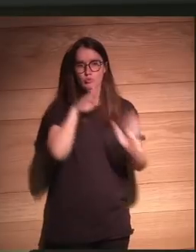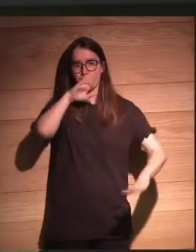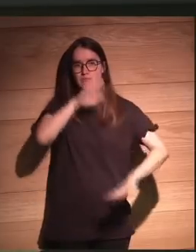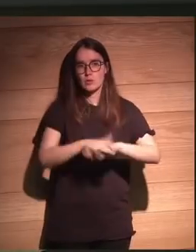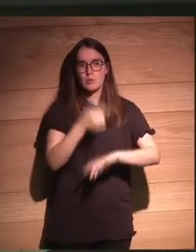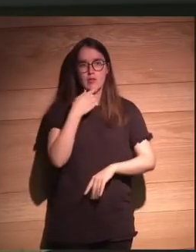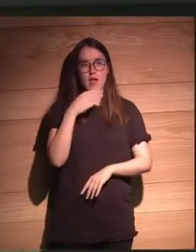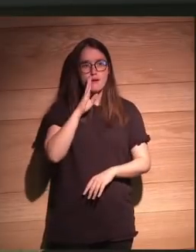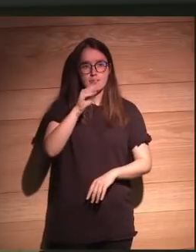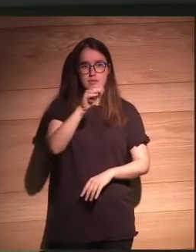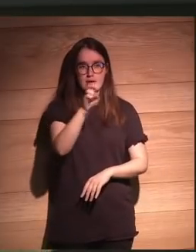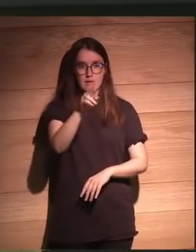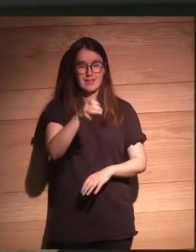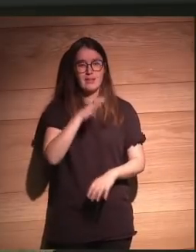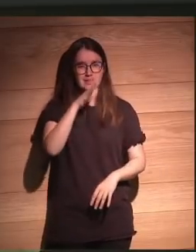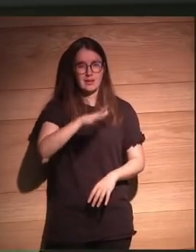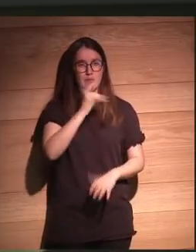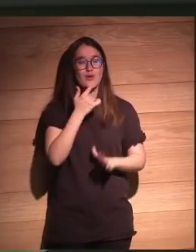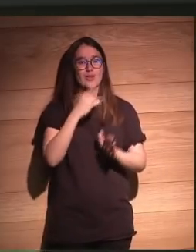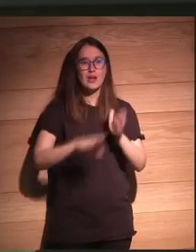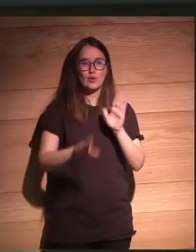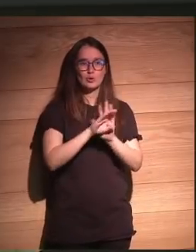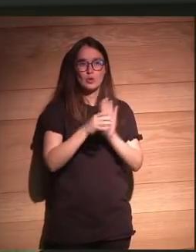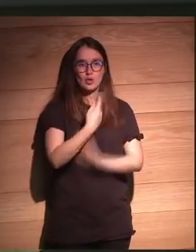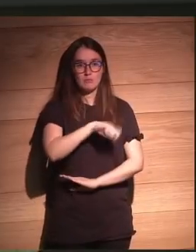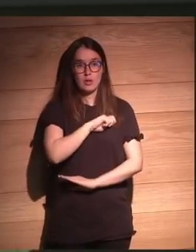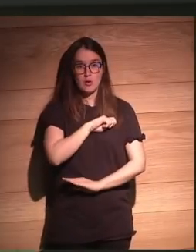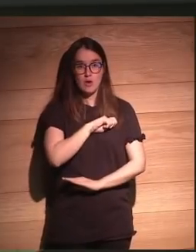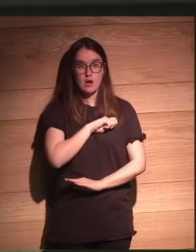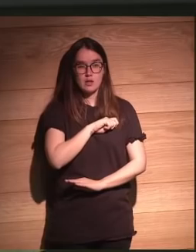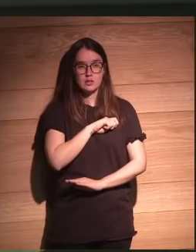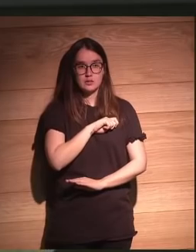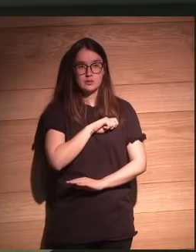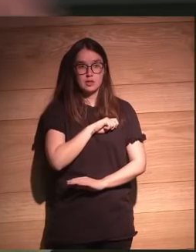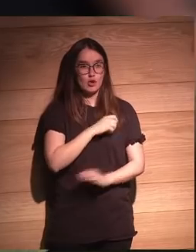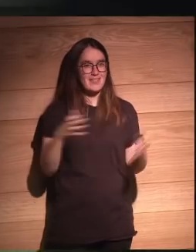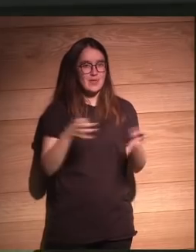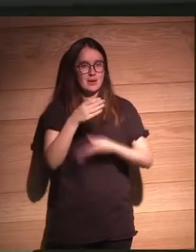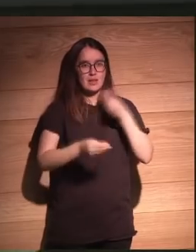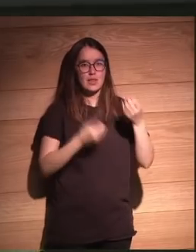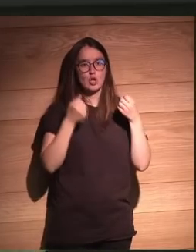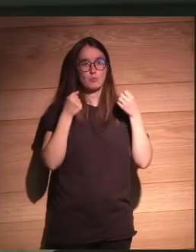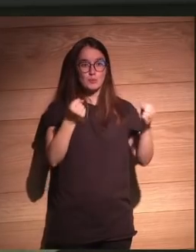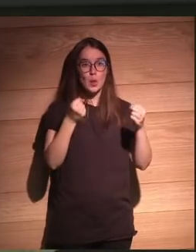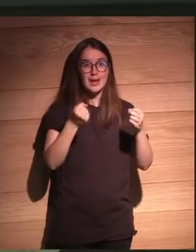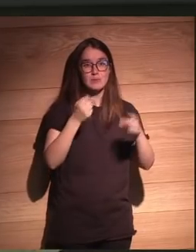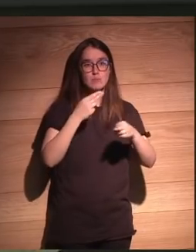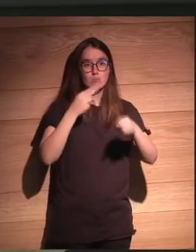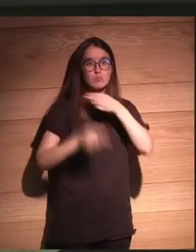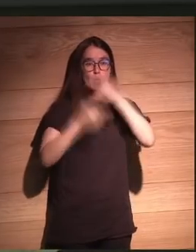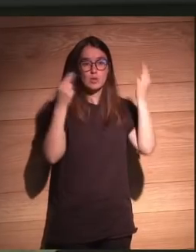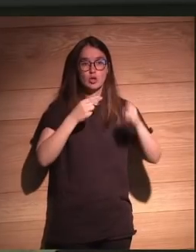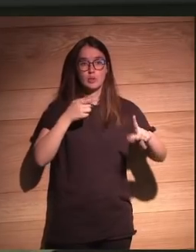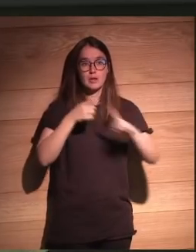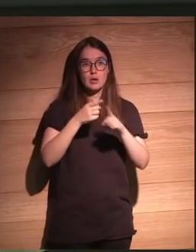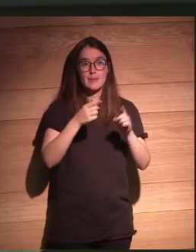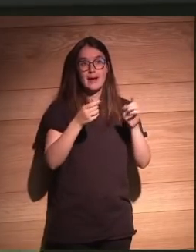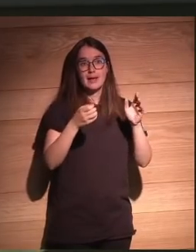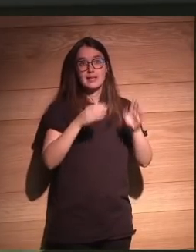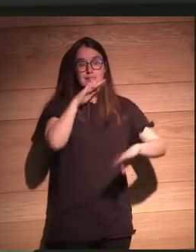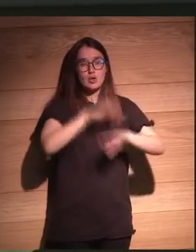antes, es increíble lo que dice la Constitución española y lo que deben hacer los poderes públicos para que se cumpla el artículo 47 de